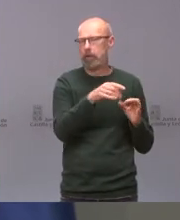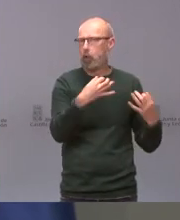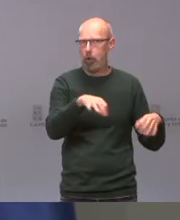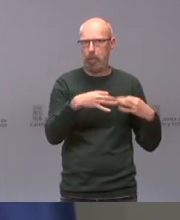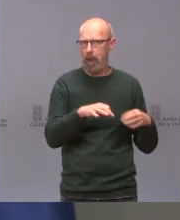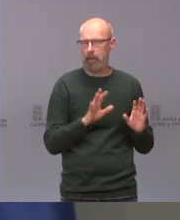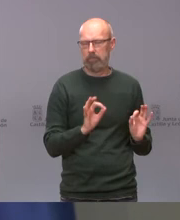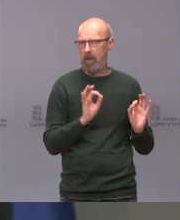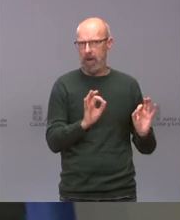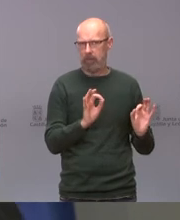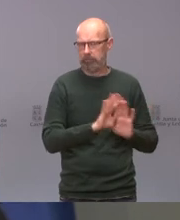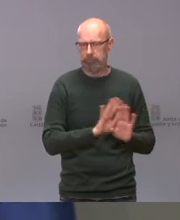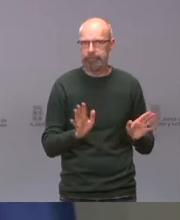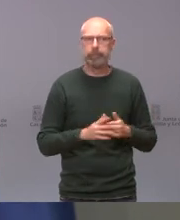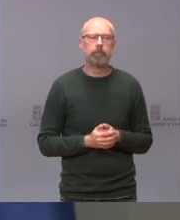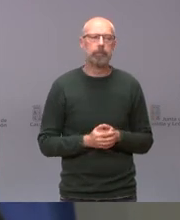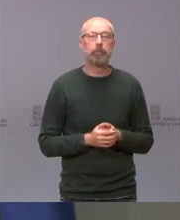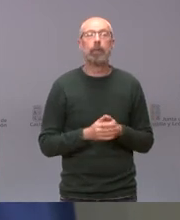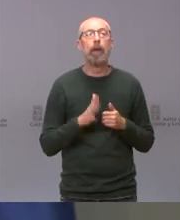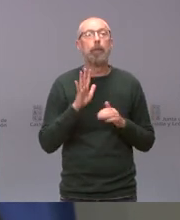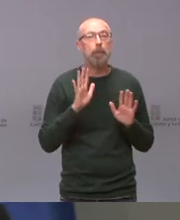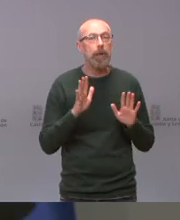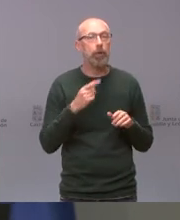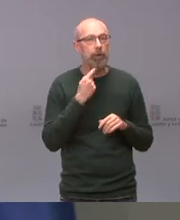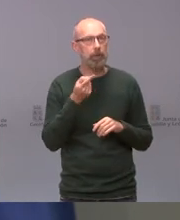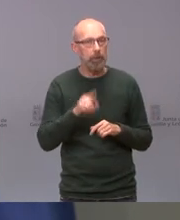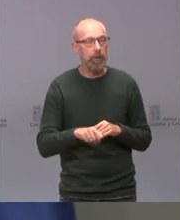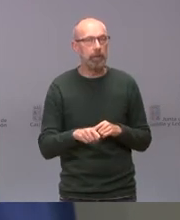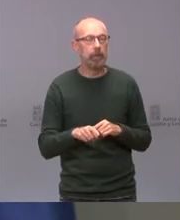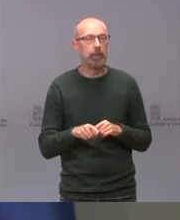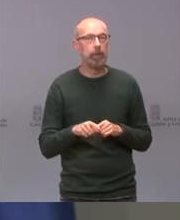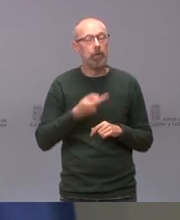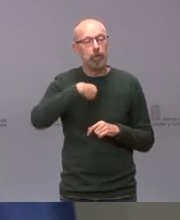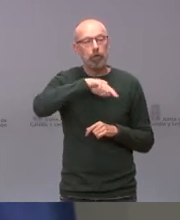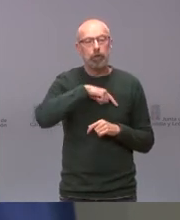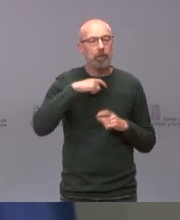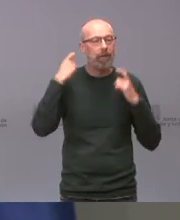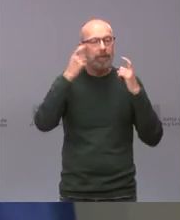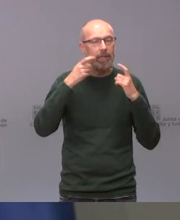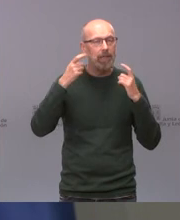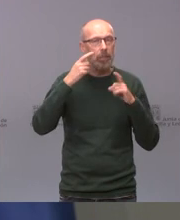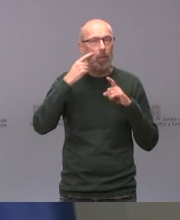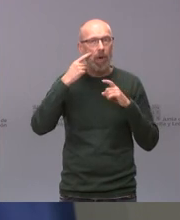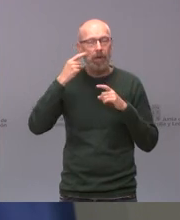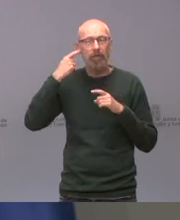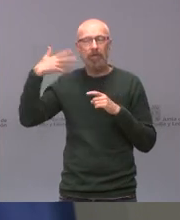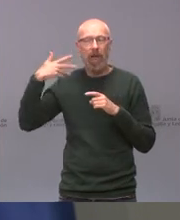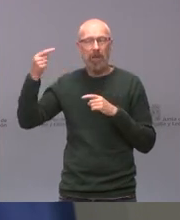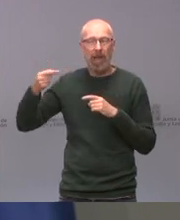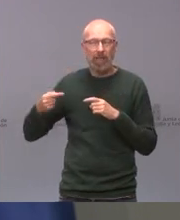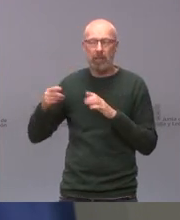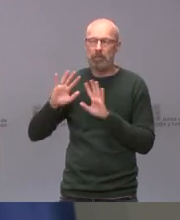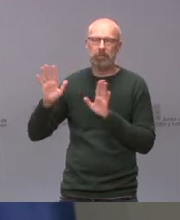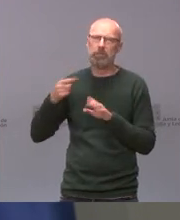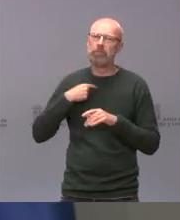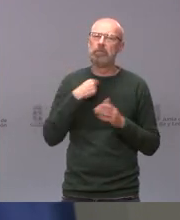humano, y es razonable, Pero lo que digo es que nosotros tratamos de combatir las leyendas con los datos. Si